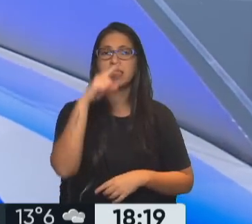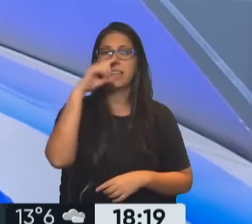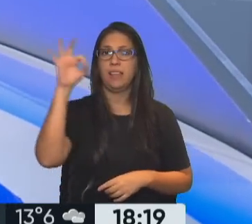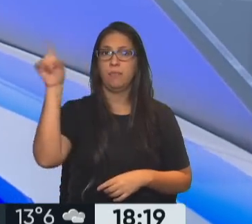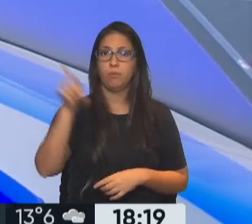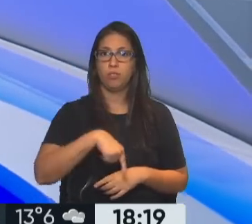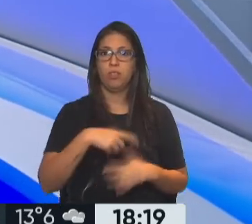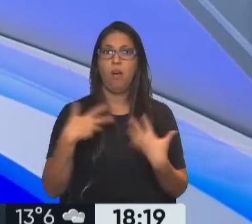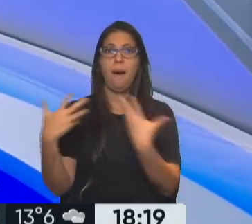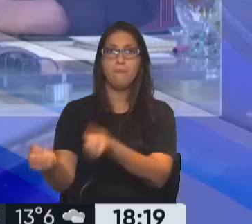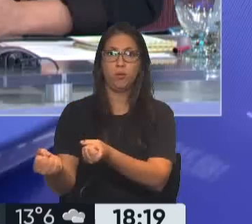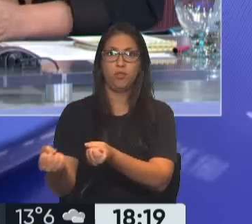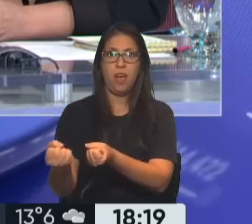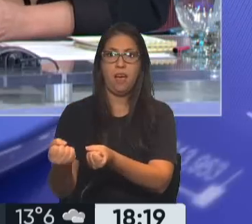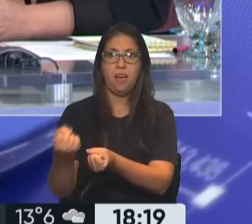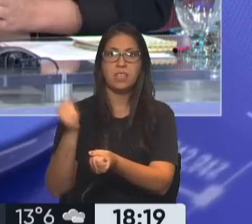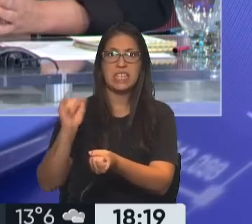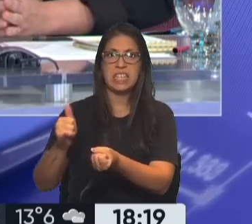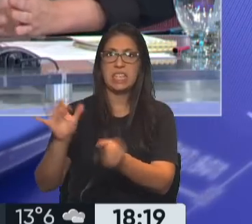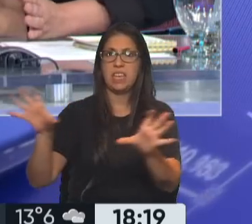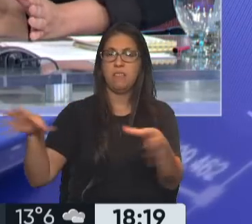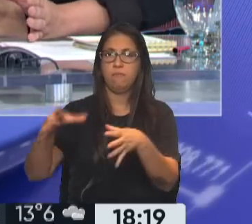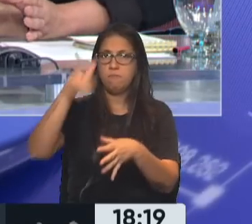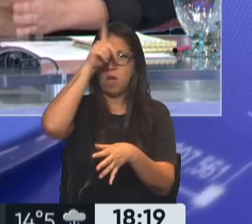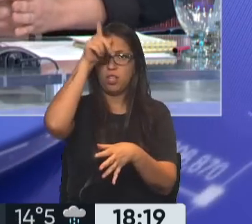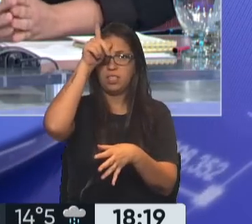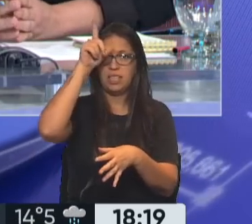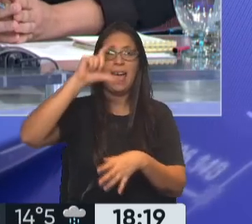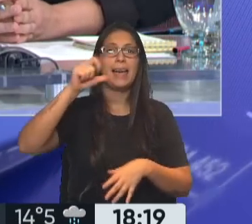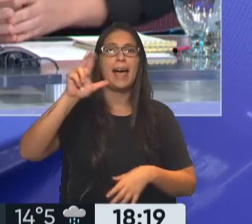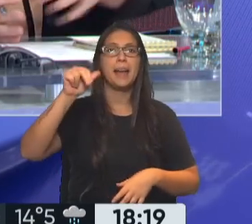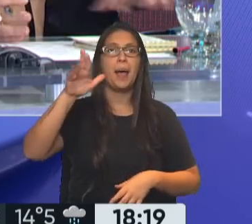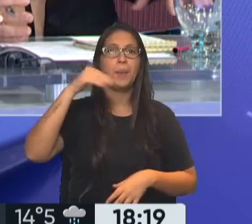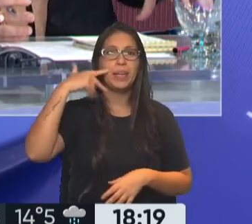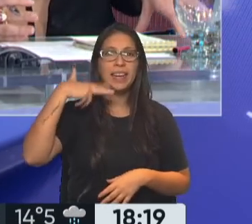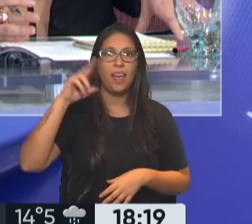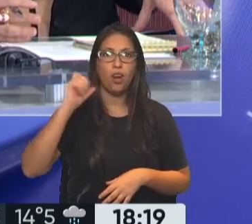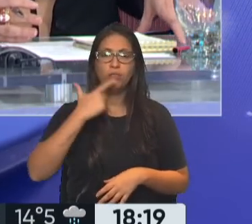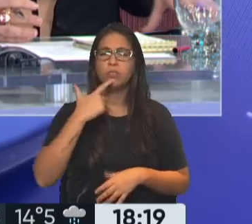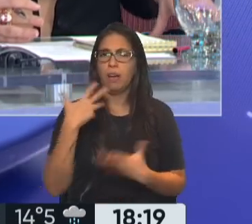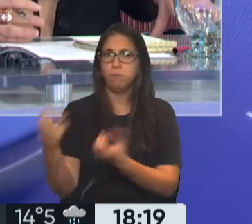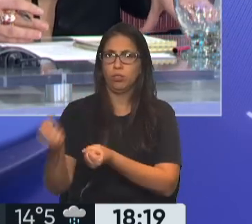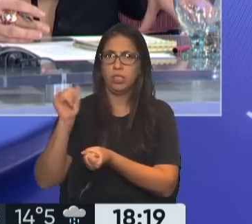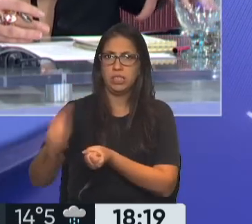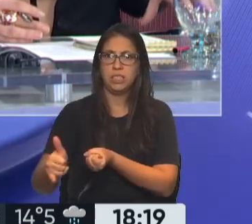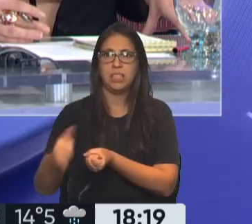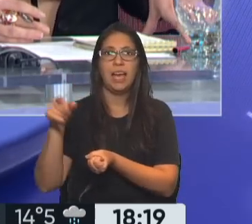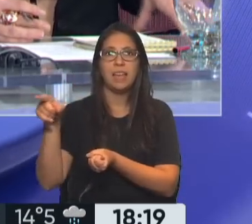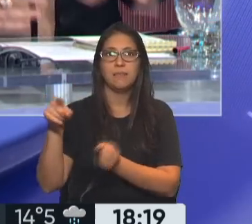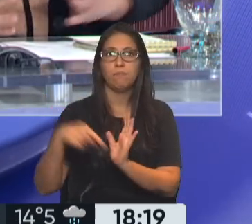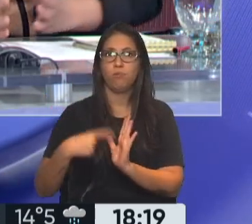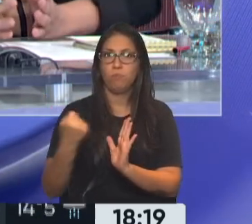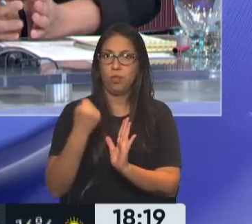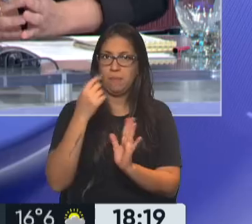70% respalda fuertemente a Carabineros. Digamos, esto me parece que igual es algo que hay que considerar cuando se analiza